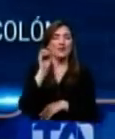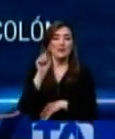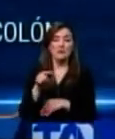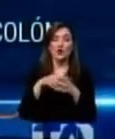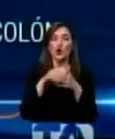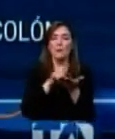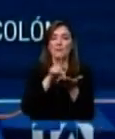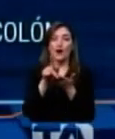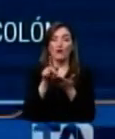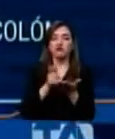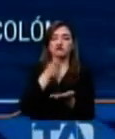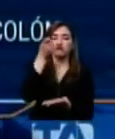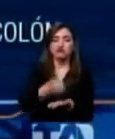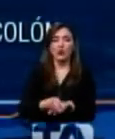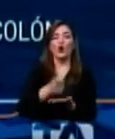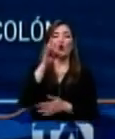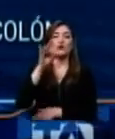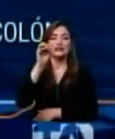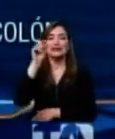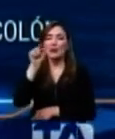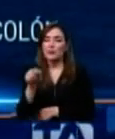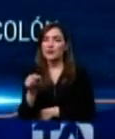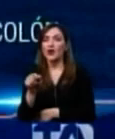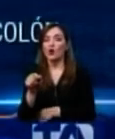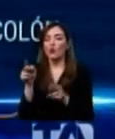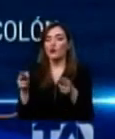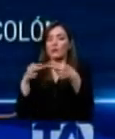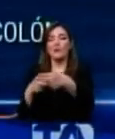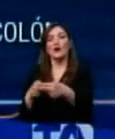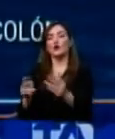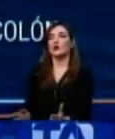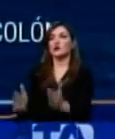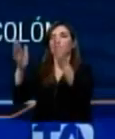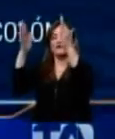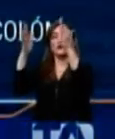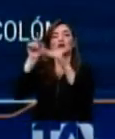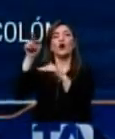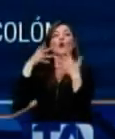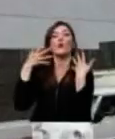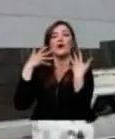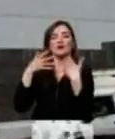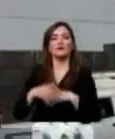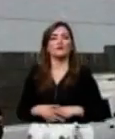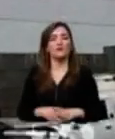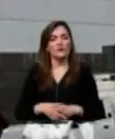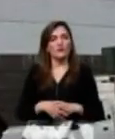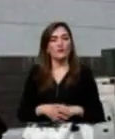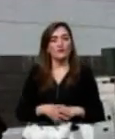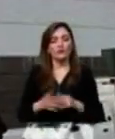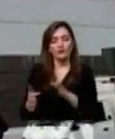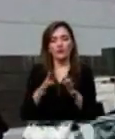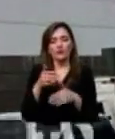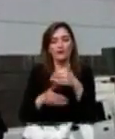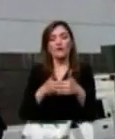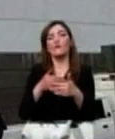iban a ser pagados en efectivo y 80 mil con un departamento en el edificio vista colom en guayaquil todos los trámites para el